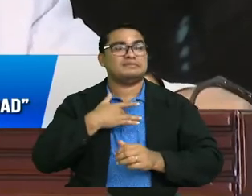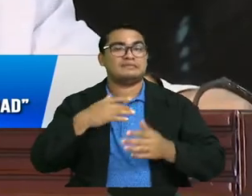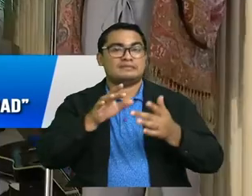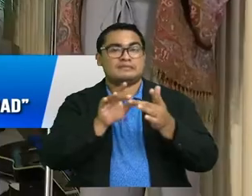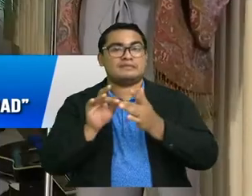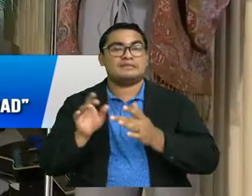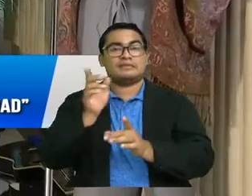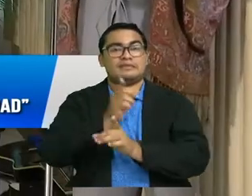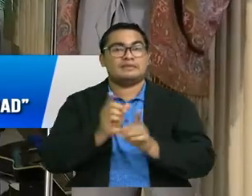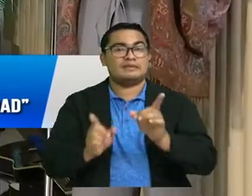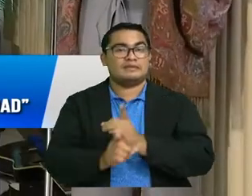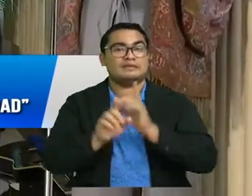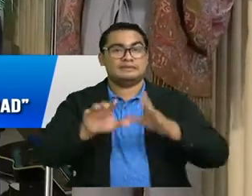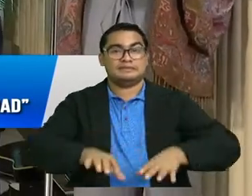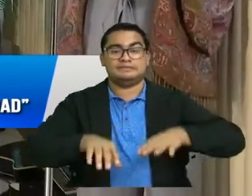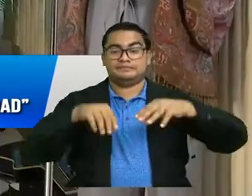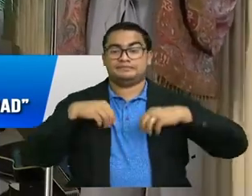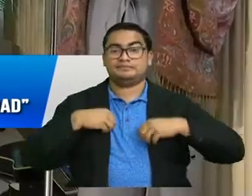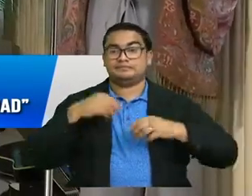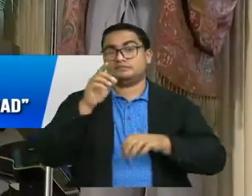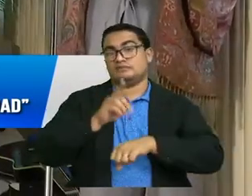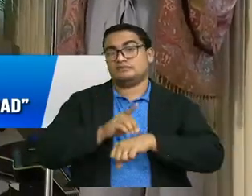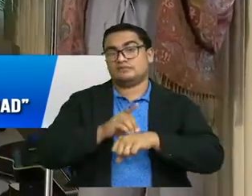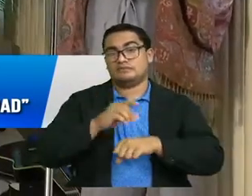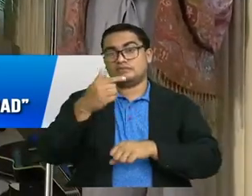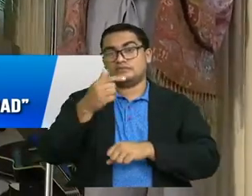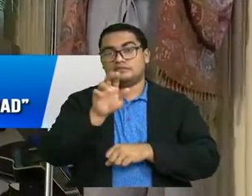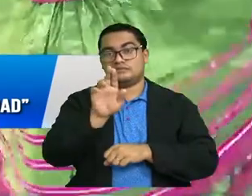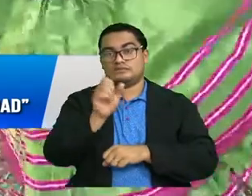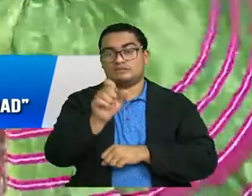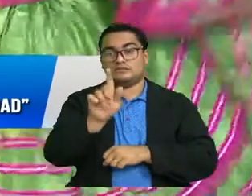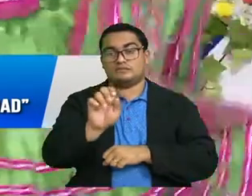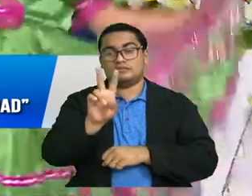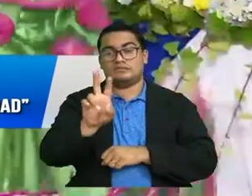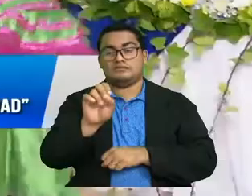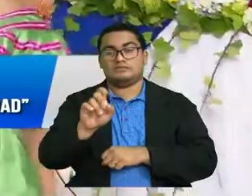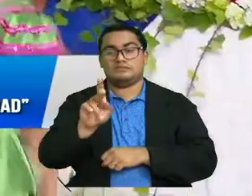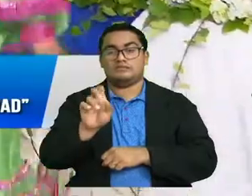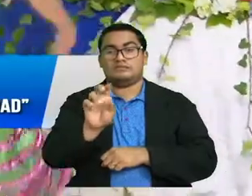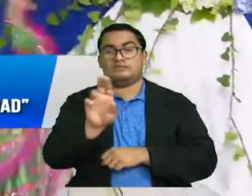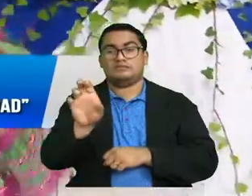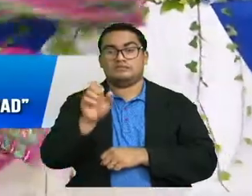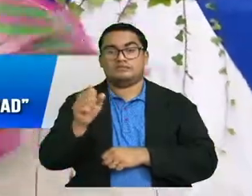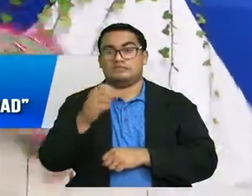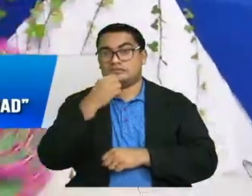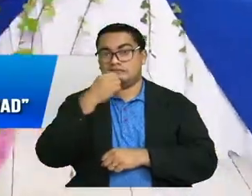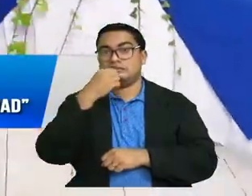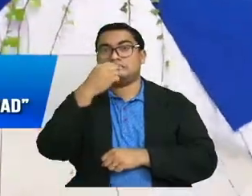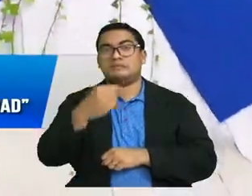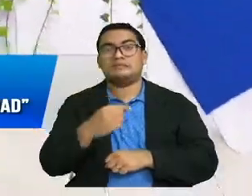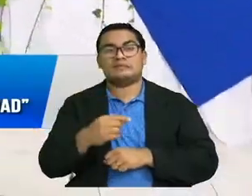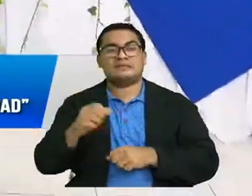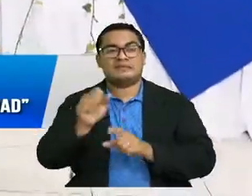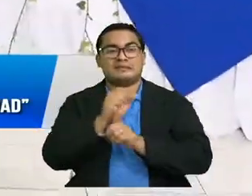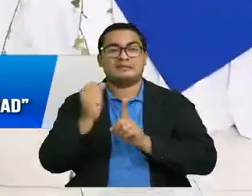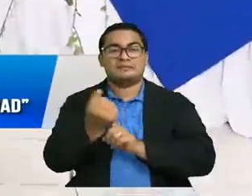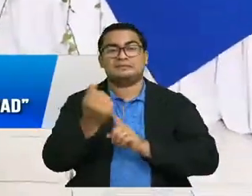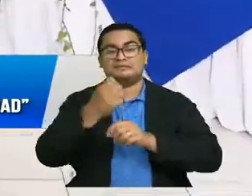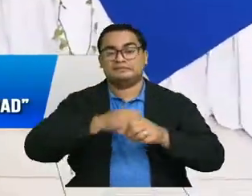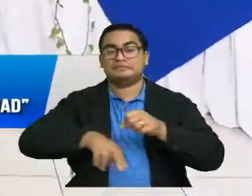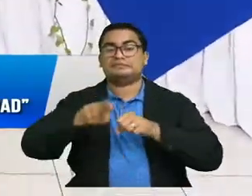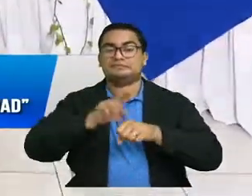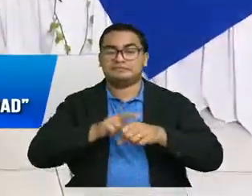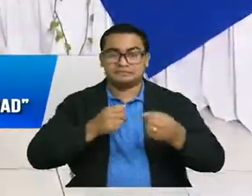asumirlas. El doctor Gustavo Porra finalizó señalando que como primer poder del Estado se comprometen a seguir apoyando los